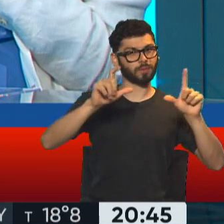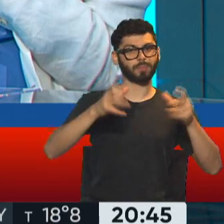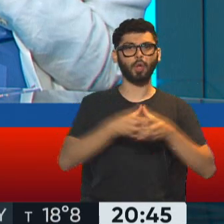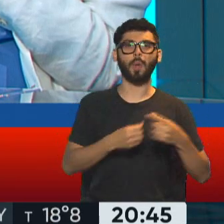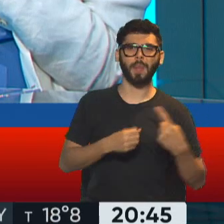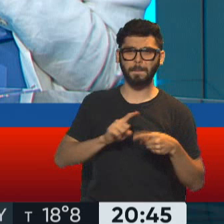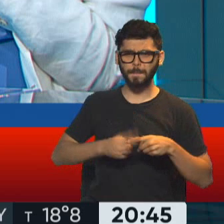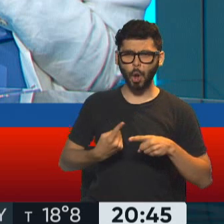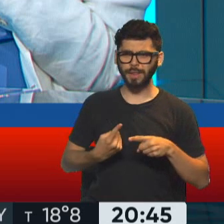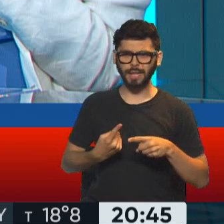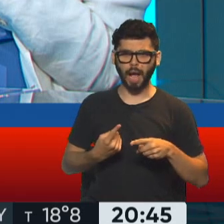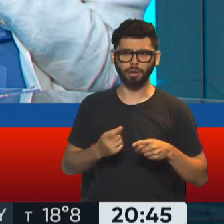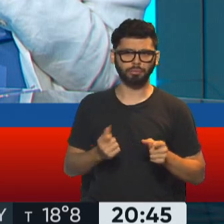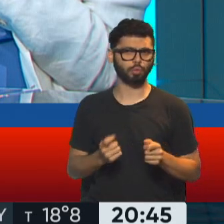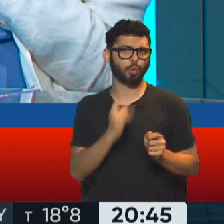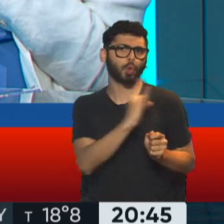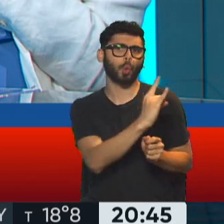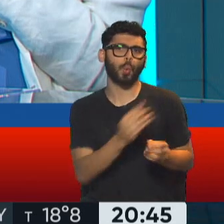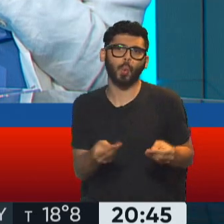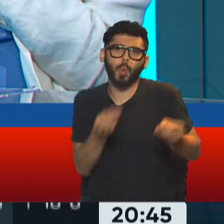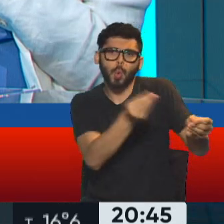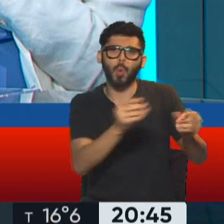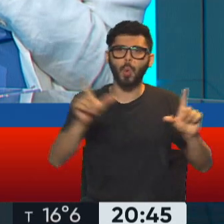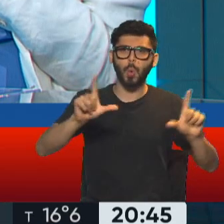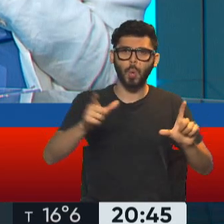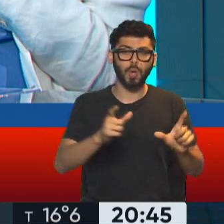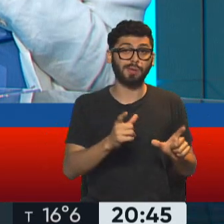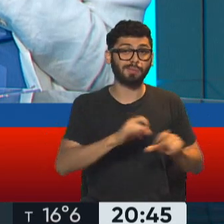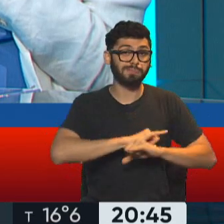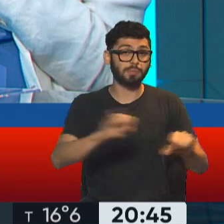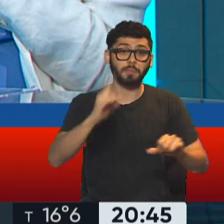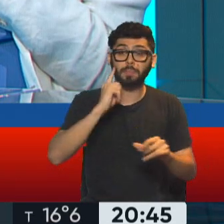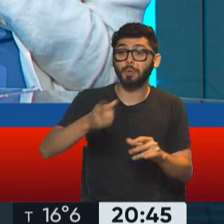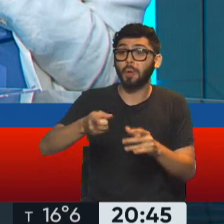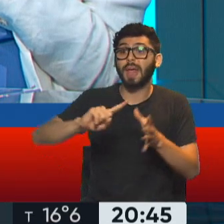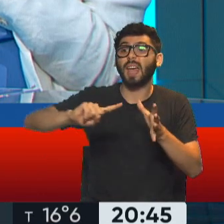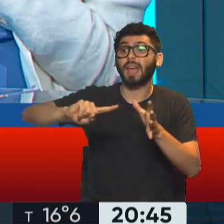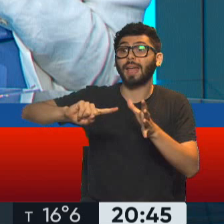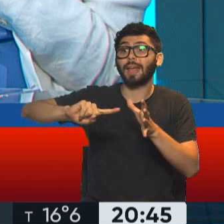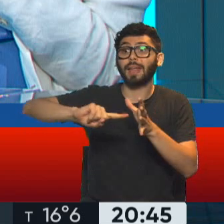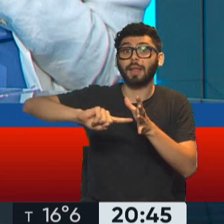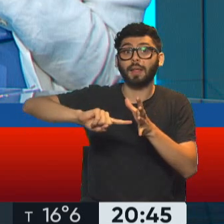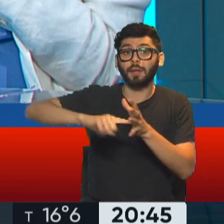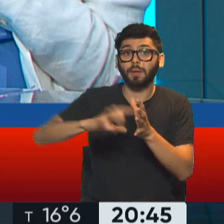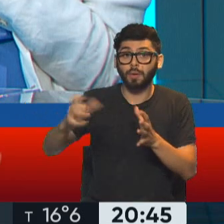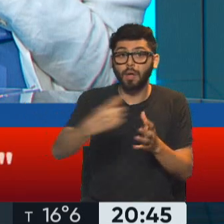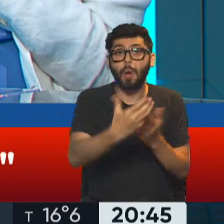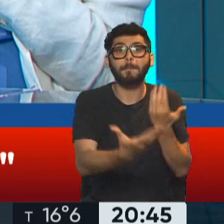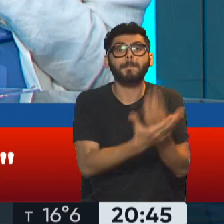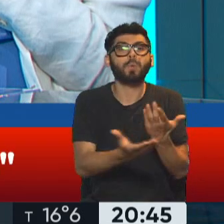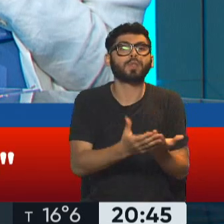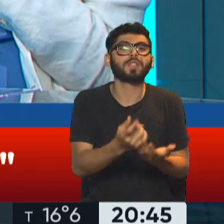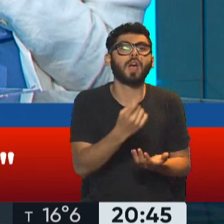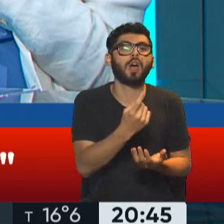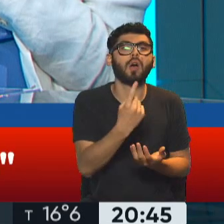le transfirió a los medios la campaña. Yo le pregunto a cualquier ciudadano de la provincia de Buenos Aires que me diga una propuesta de estas que hemos escuchado que